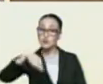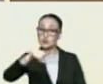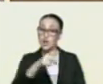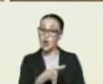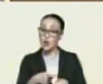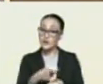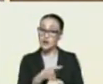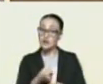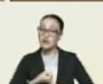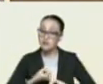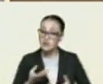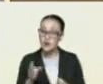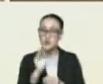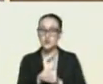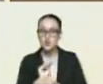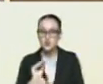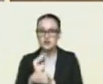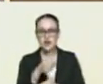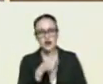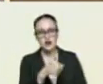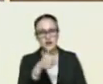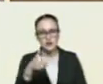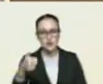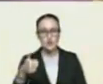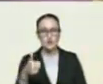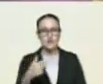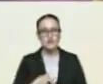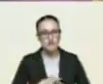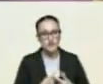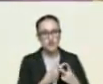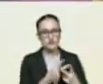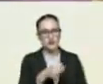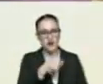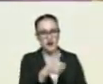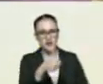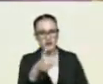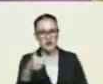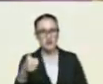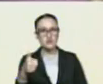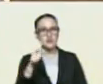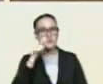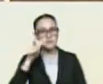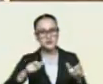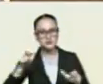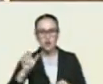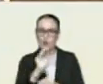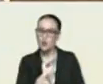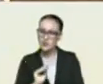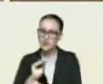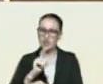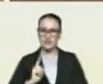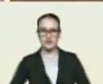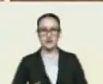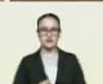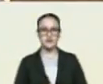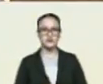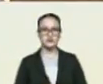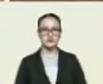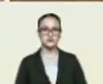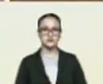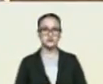de garantizar y cuidar cada voluntad de cada ciudadano y de cada ciudadana, cuidarlo y hacerlo